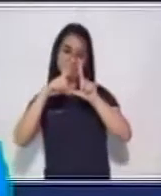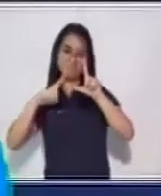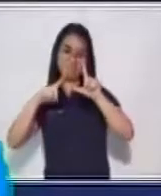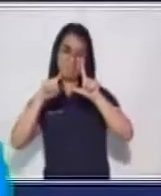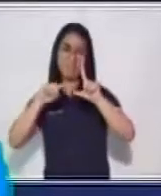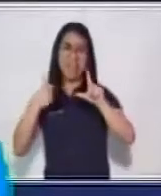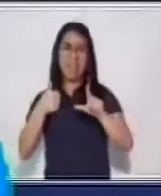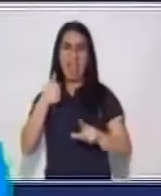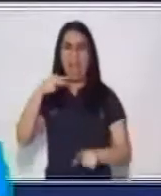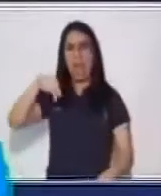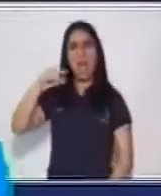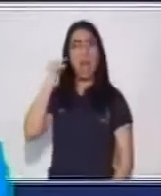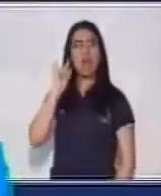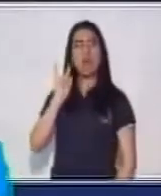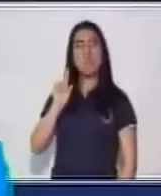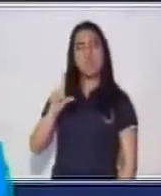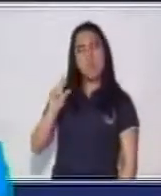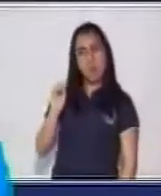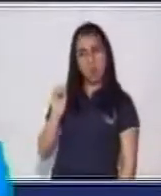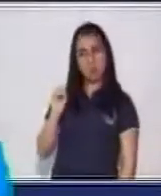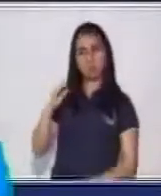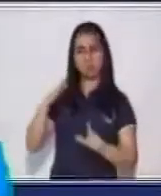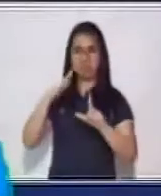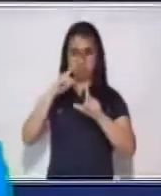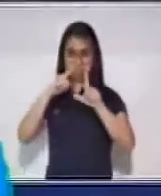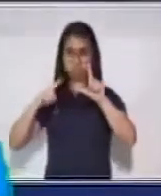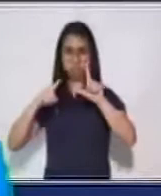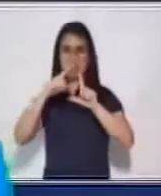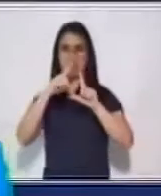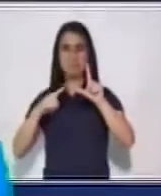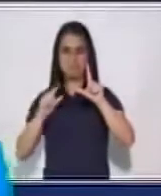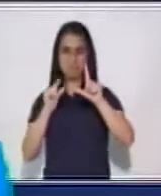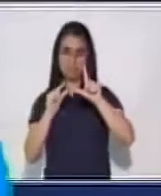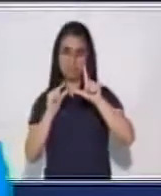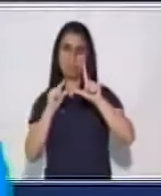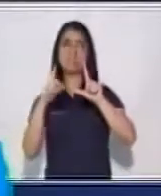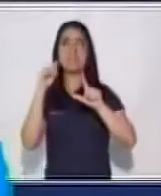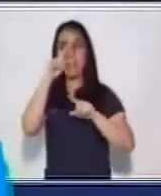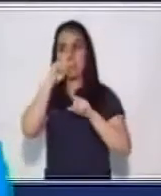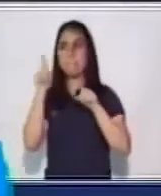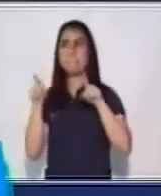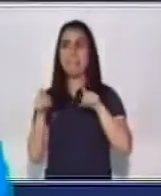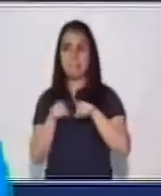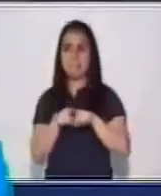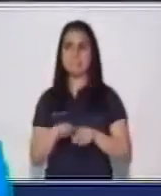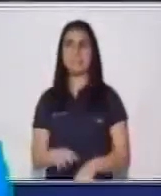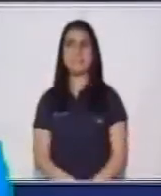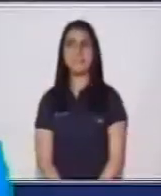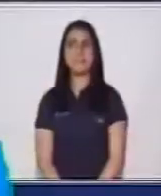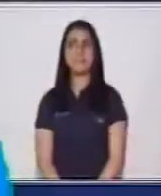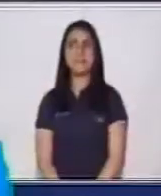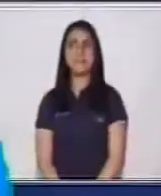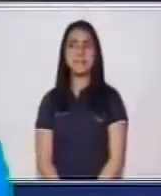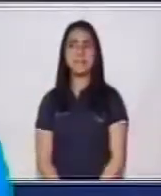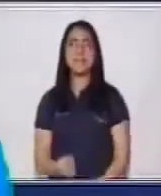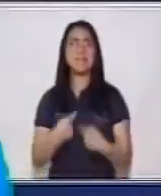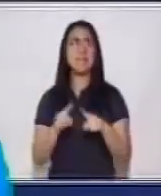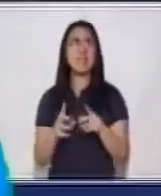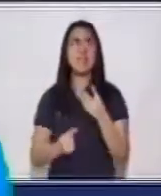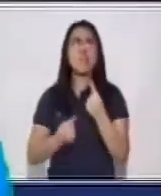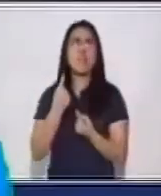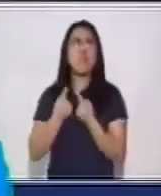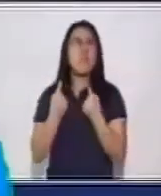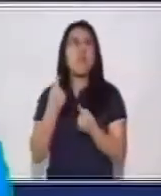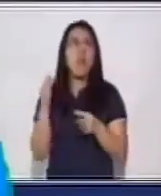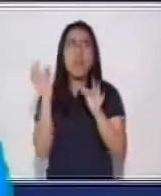¿Qué función relaciona lado opuesto? Porque está enfrente al ángulo. Lado opuesto con